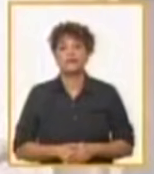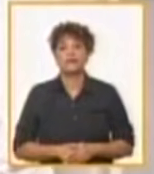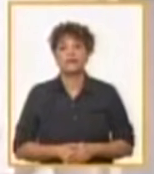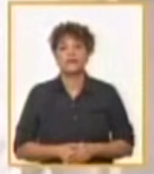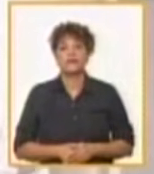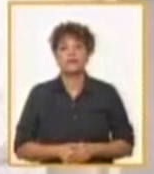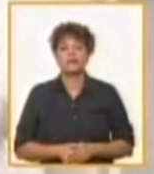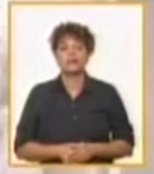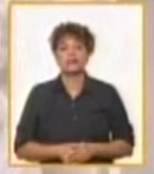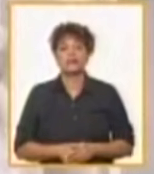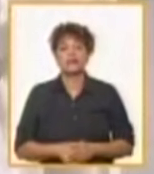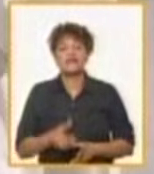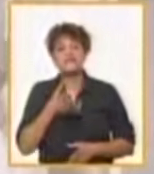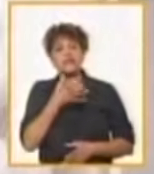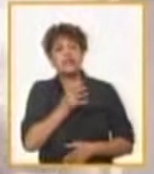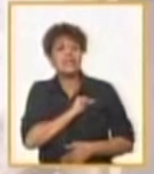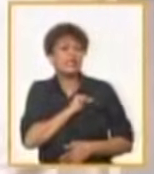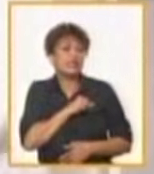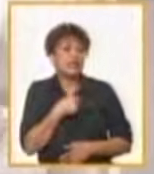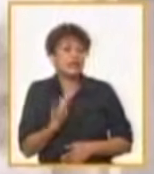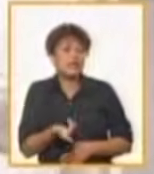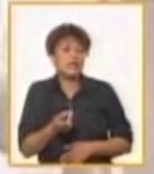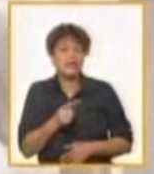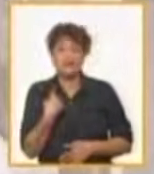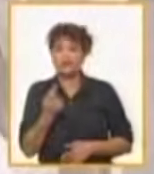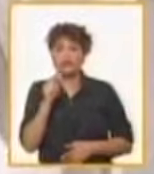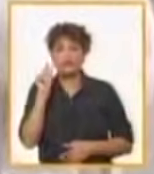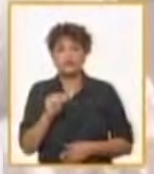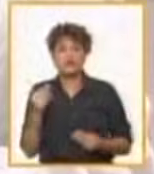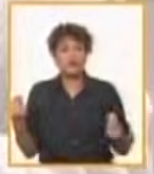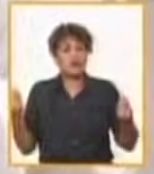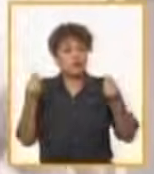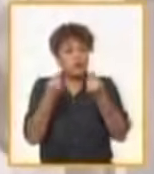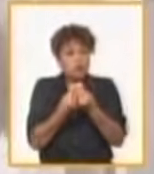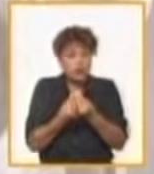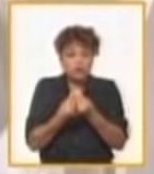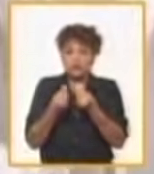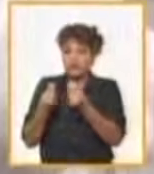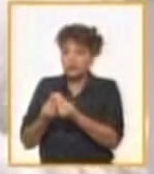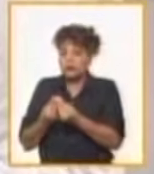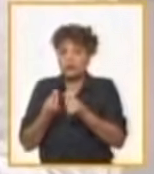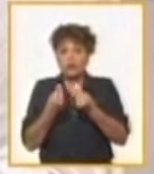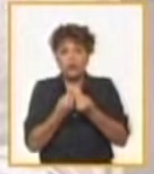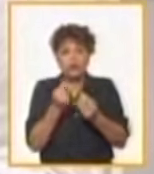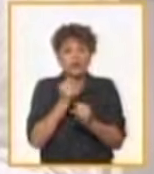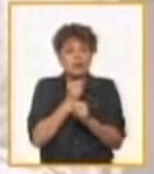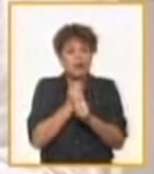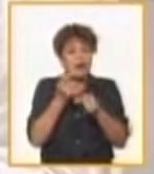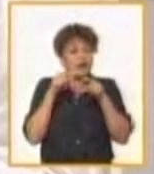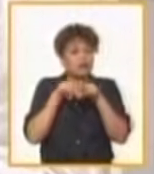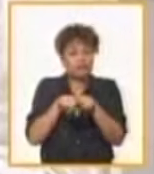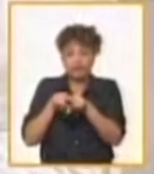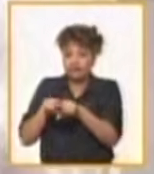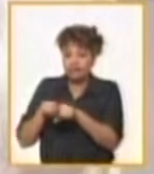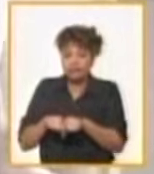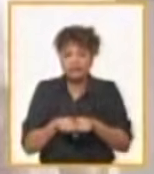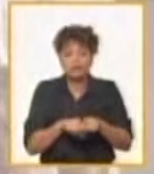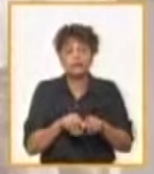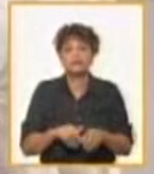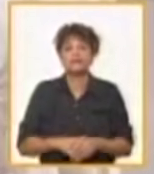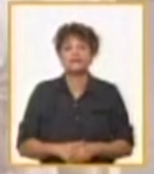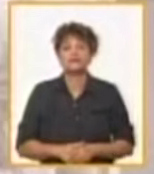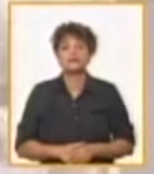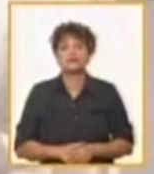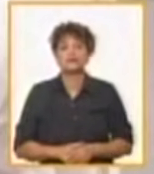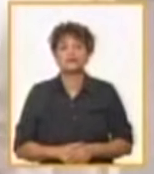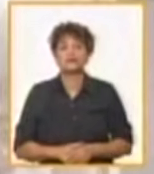todo el mundo sea capaz de sumarse, de ser ganado, y de que